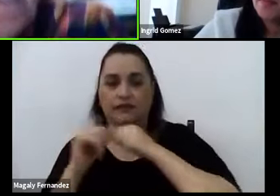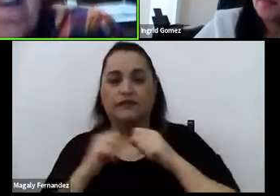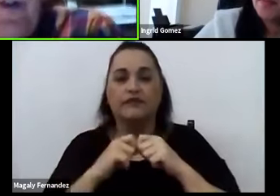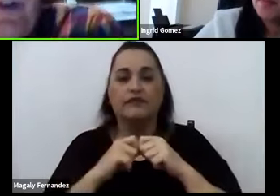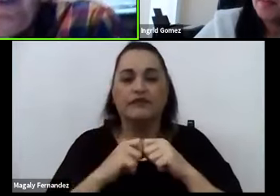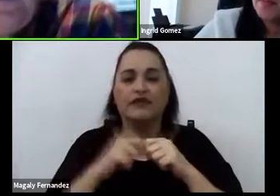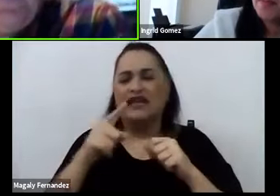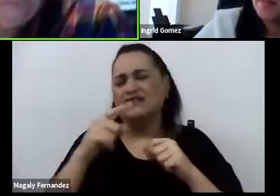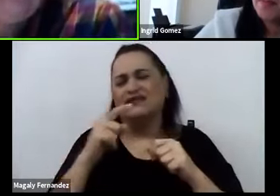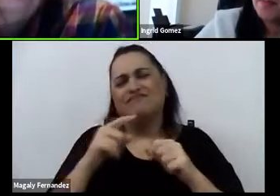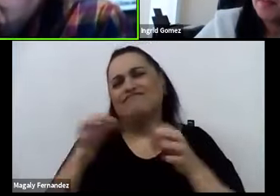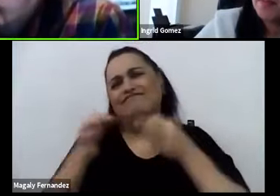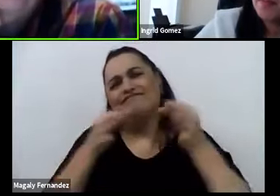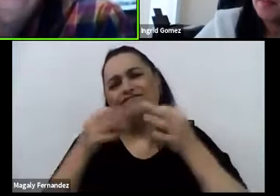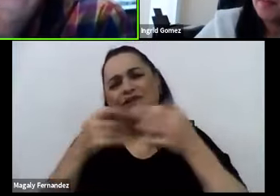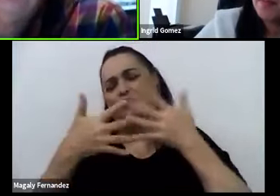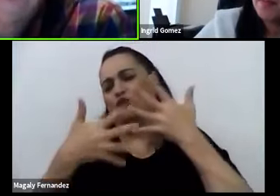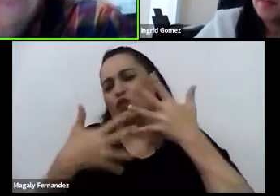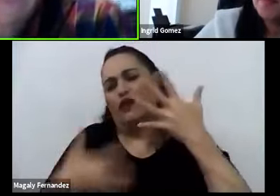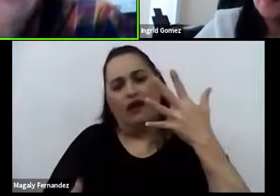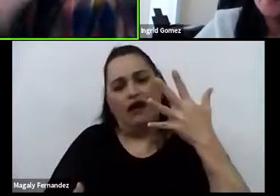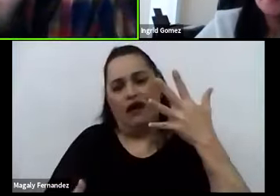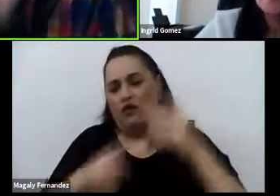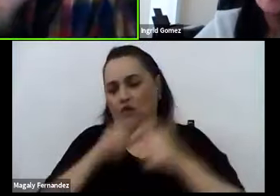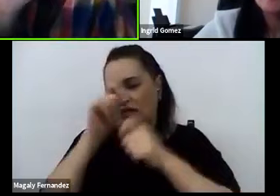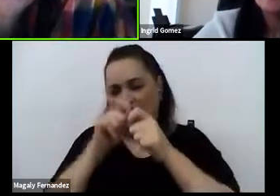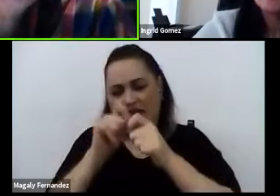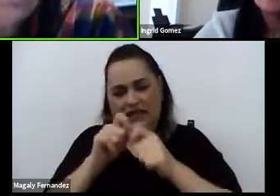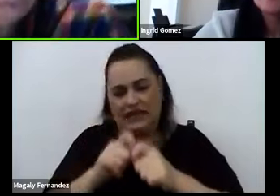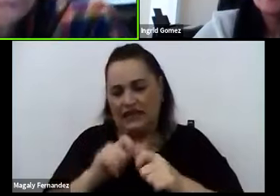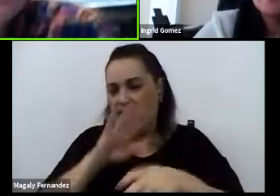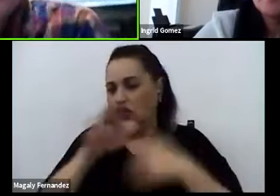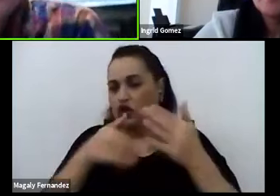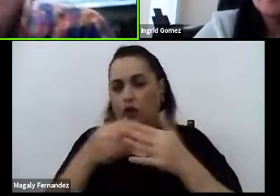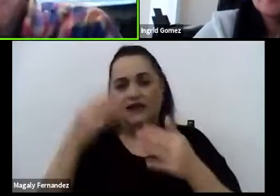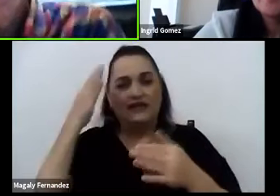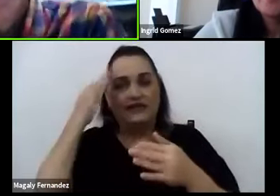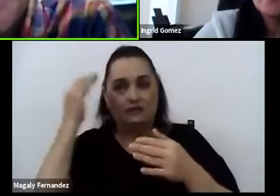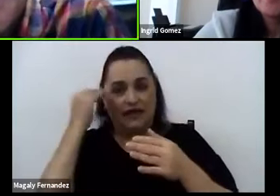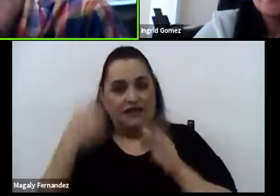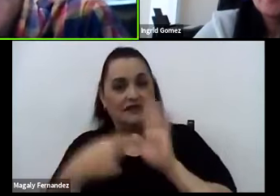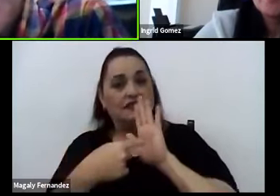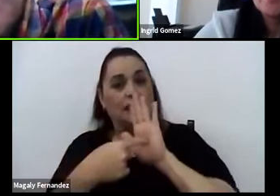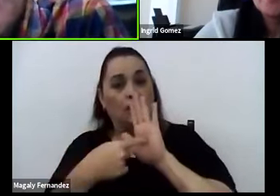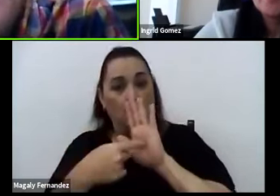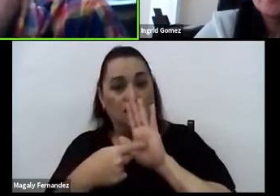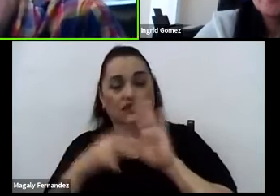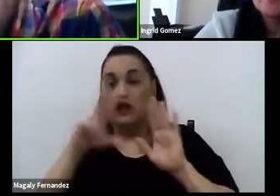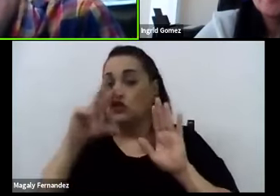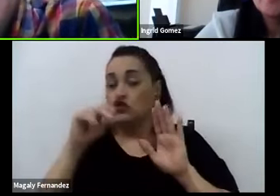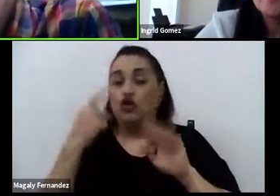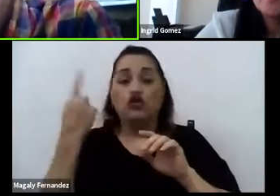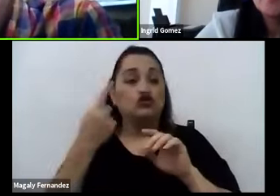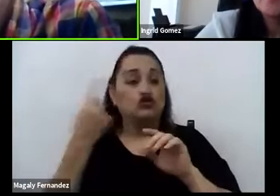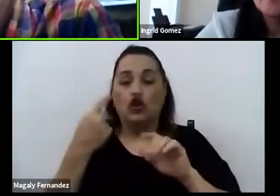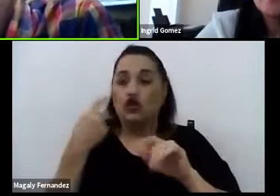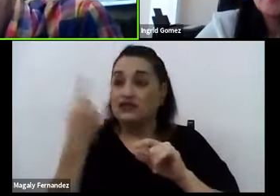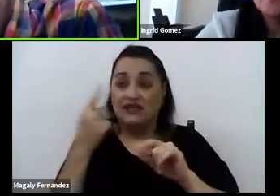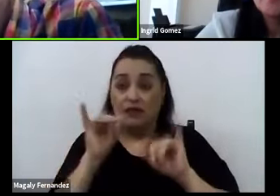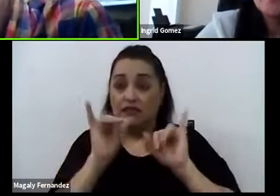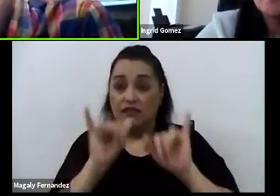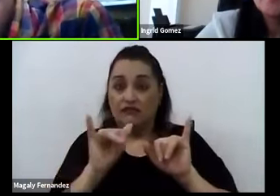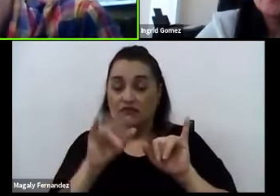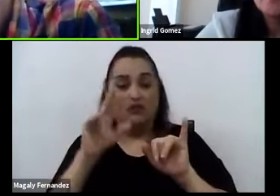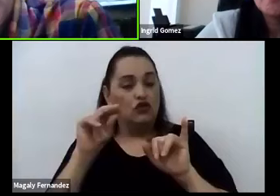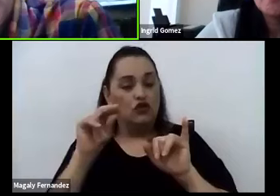Sería muy largo detallar todas las experiencias que demuestran que no solo no siempre es así, sino